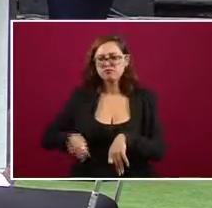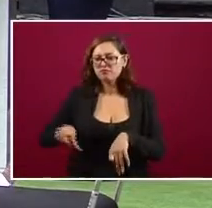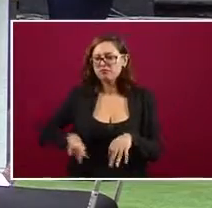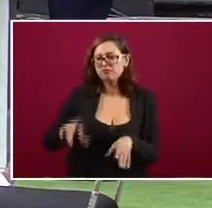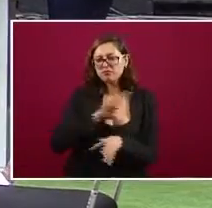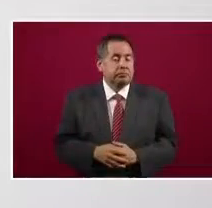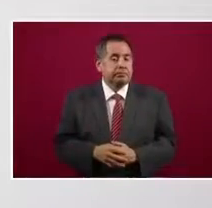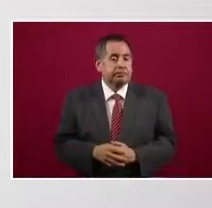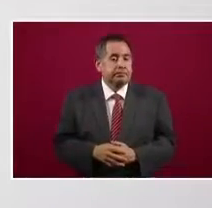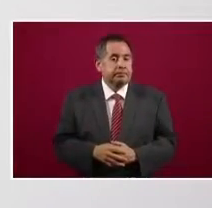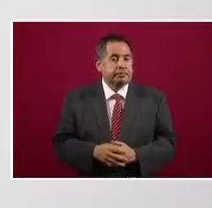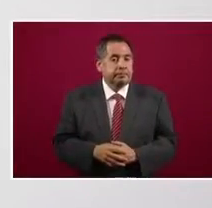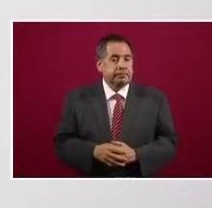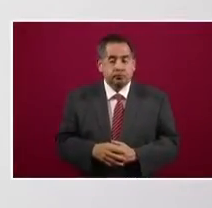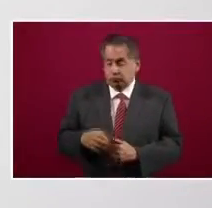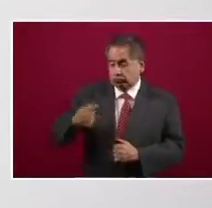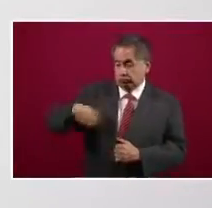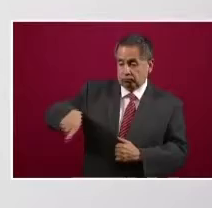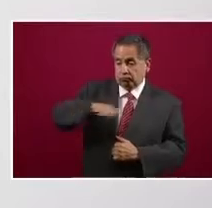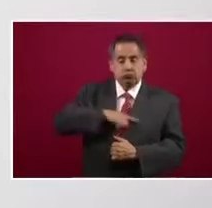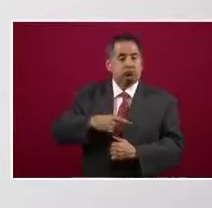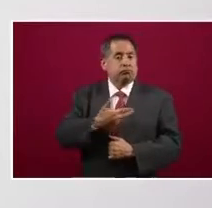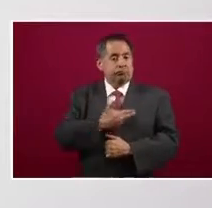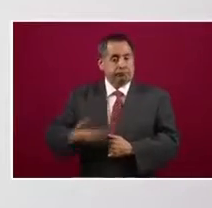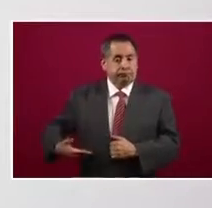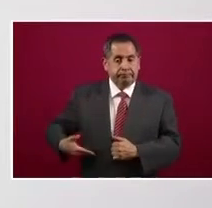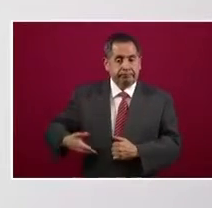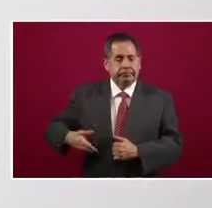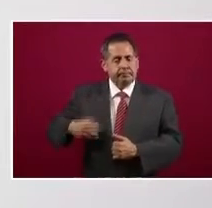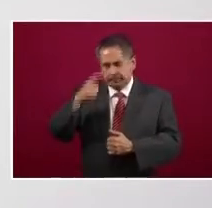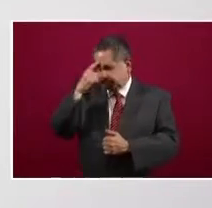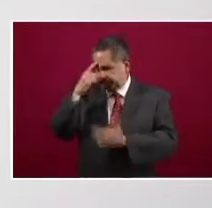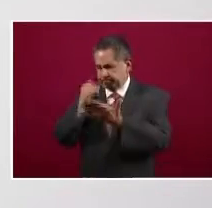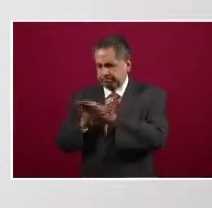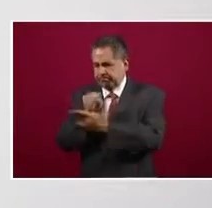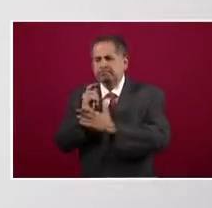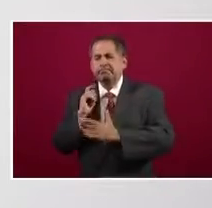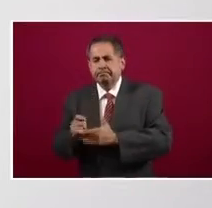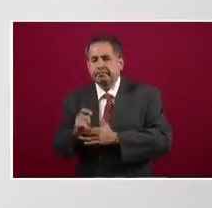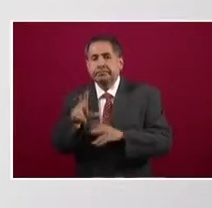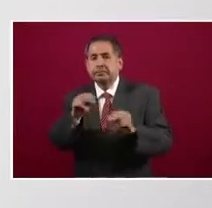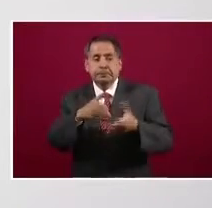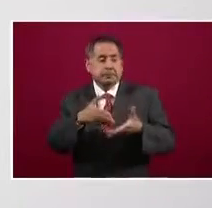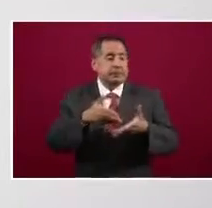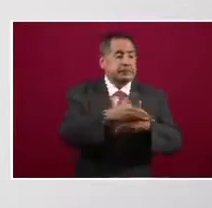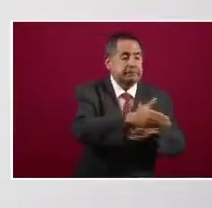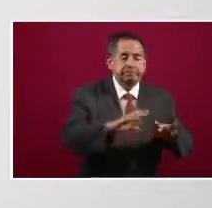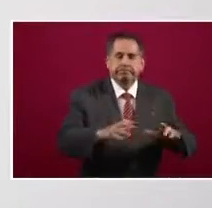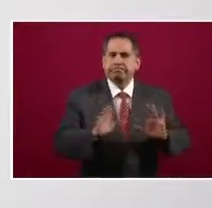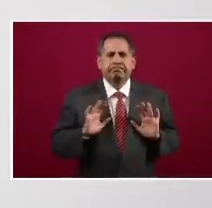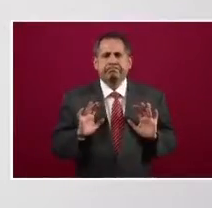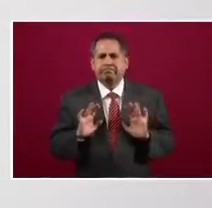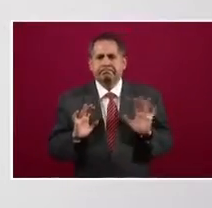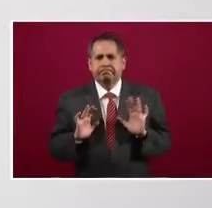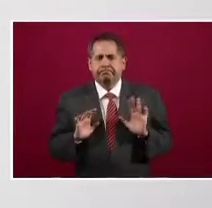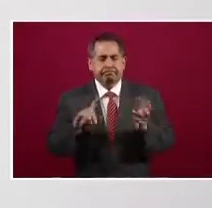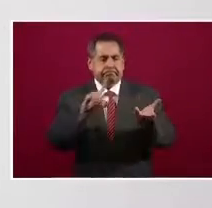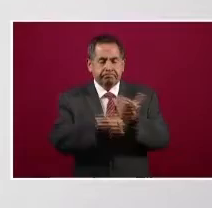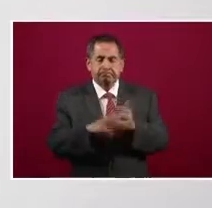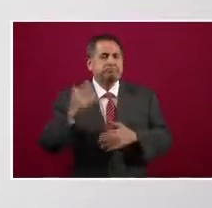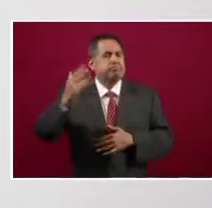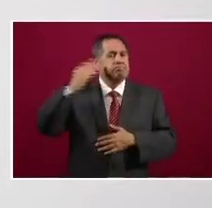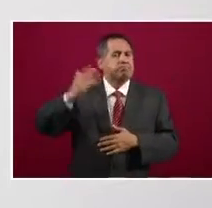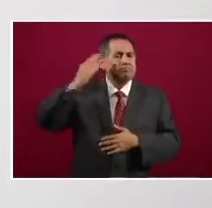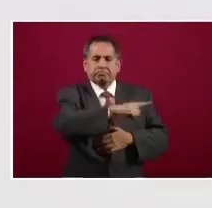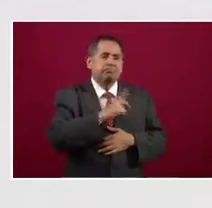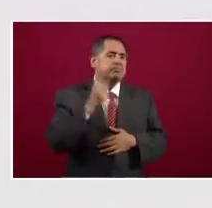controversia inicialmente ya que fue promocionado como el tercero, pues se tomó como primer informe al discurso informativo que dio en el marco de los 100